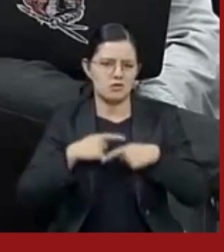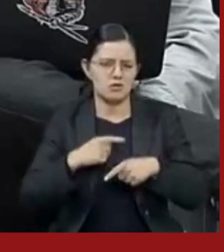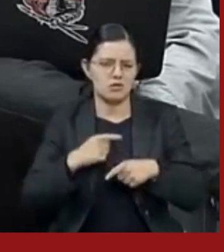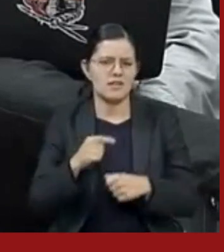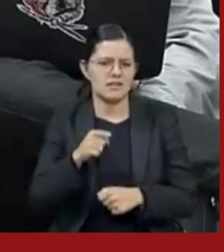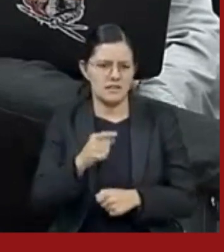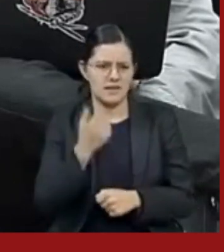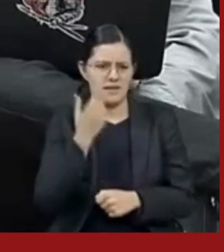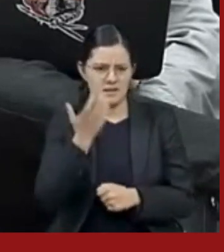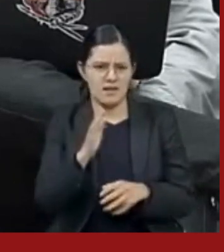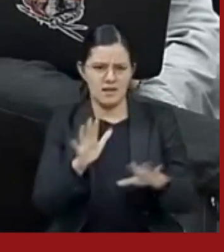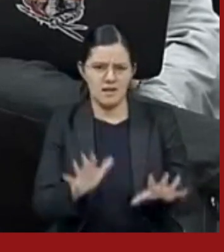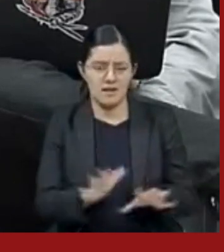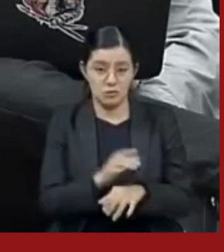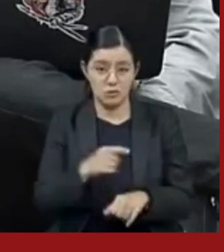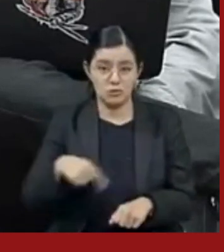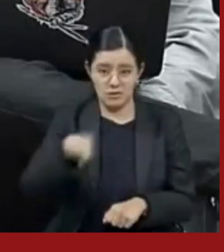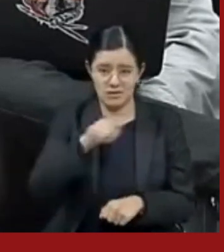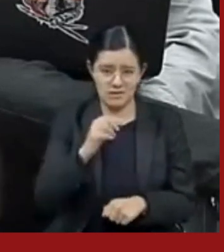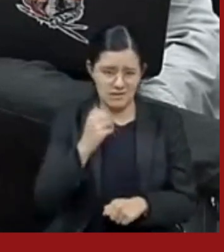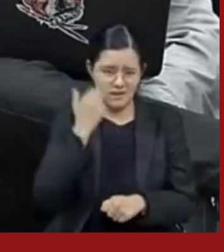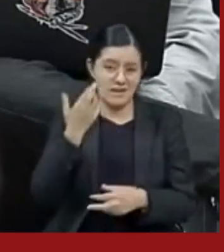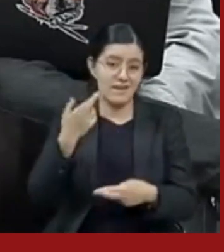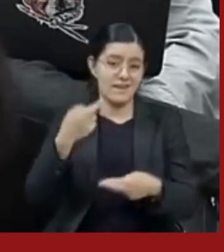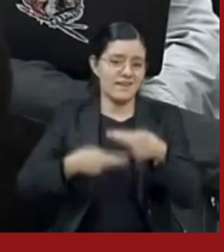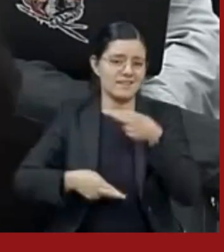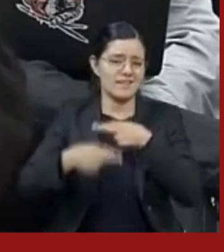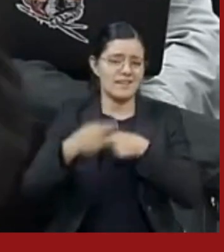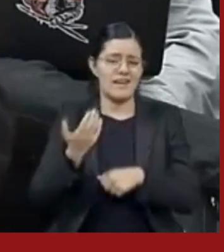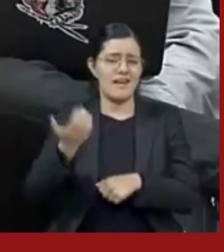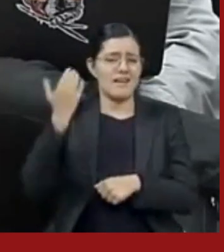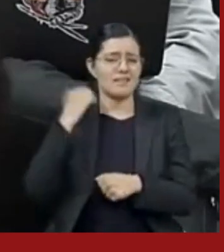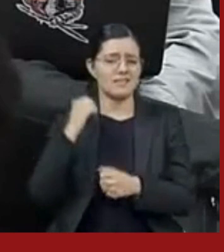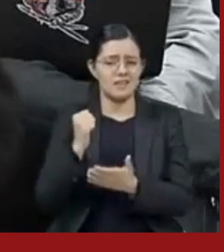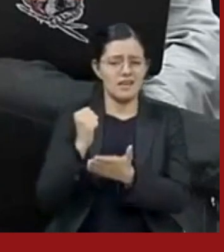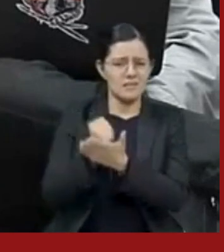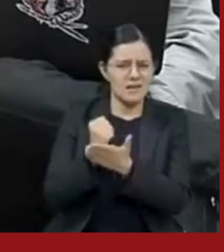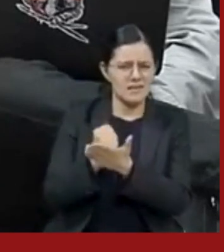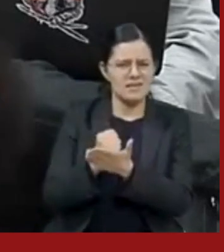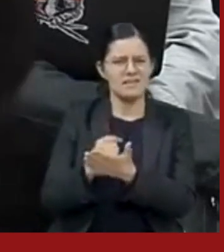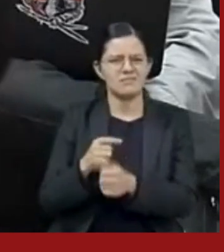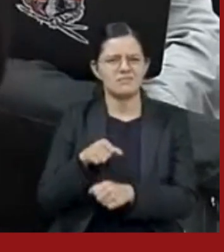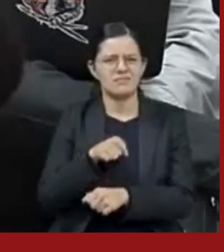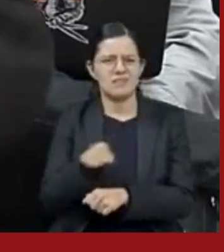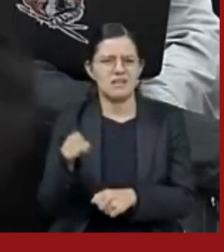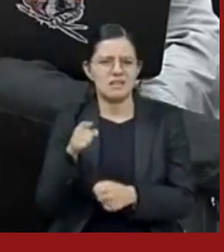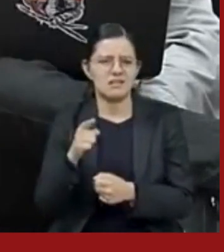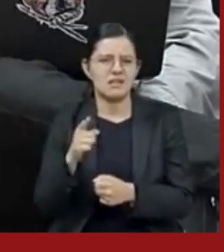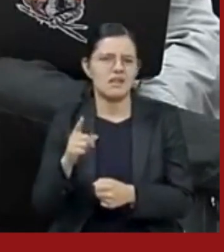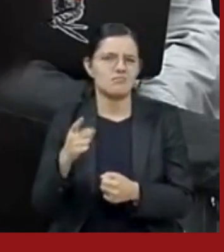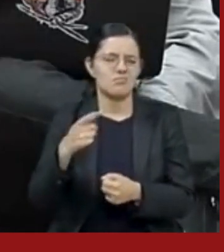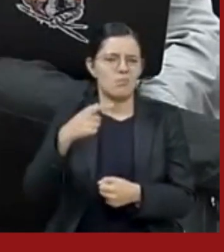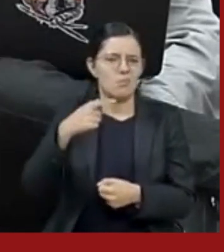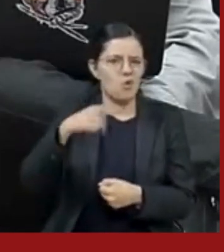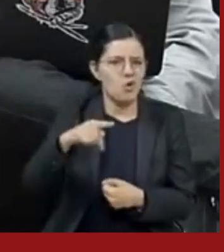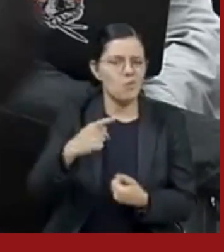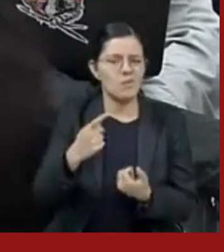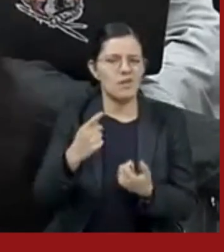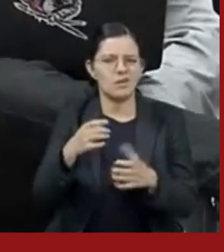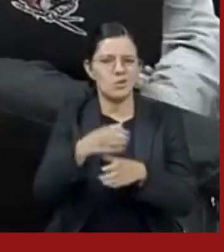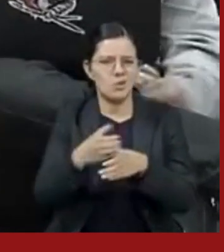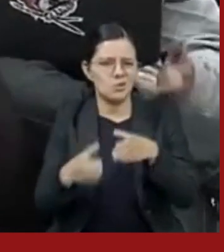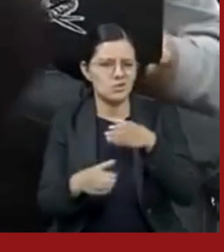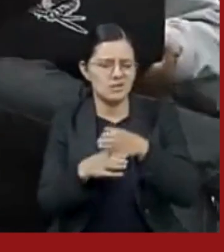democracia. ¿Ustedes quieren volver a los regímenes de opresión, de remate del patrimonio nacional, de privatizaciones,